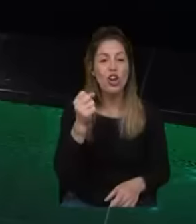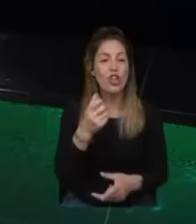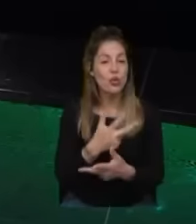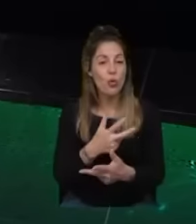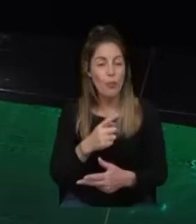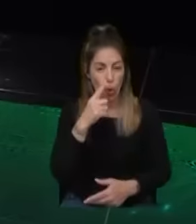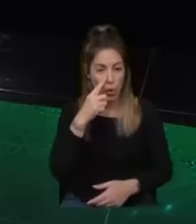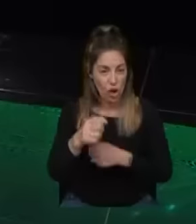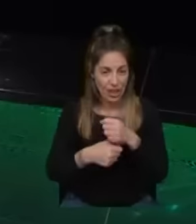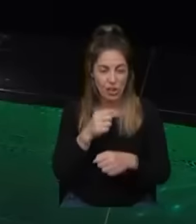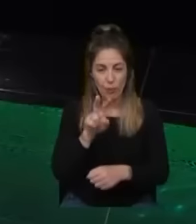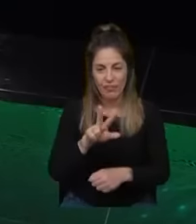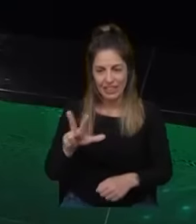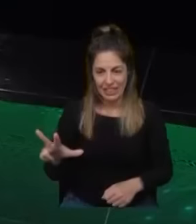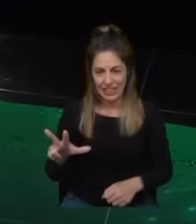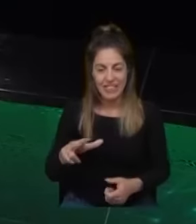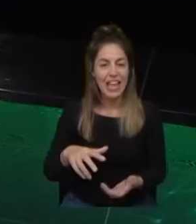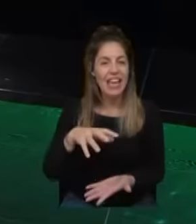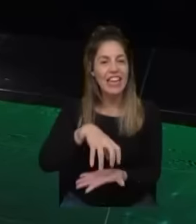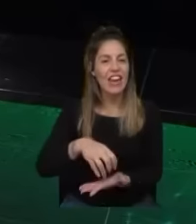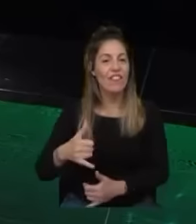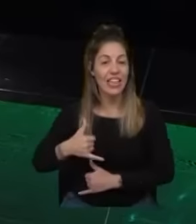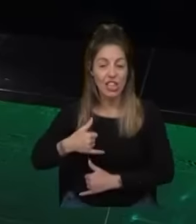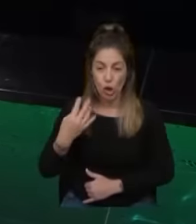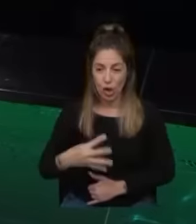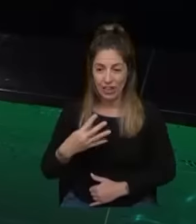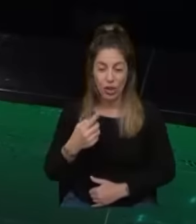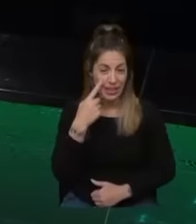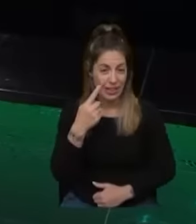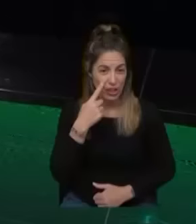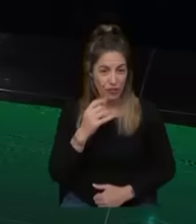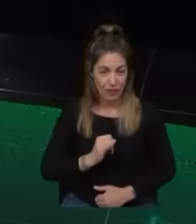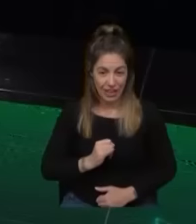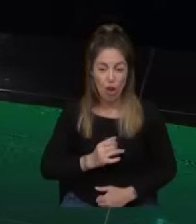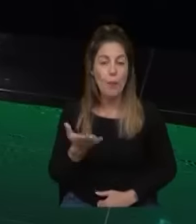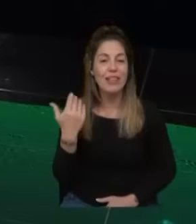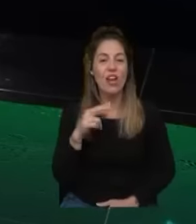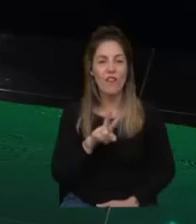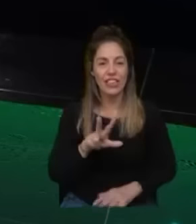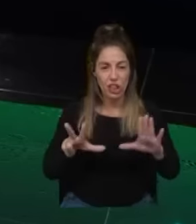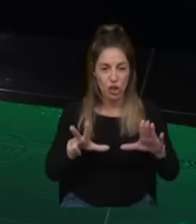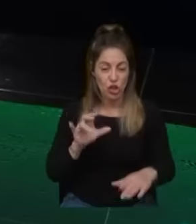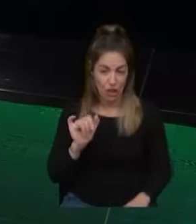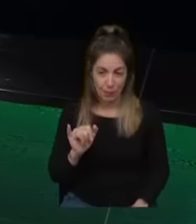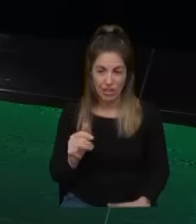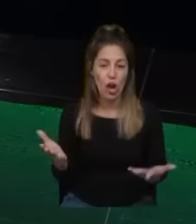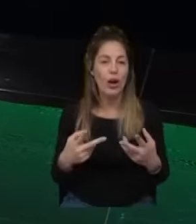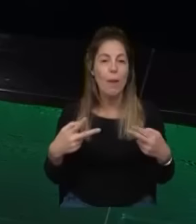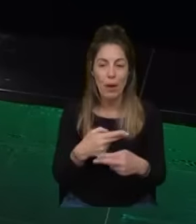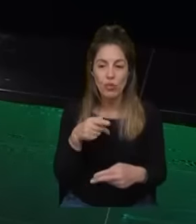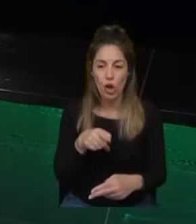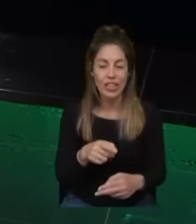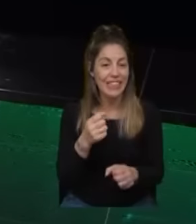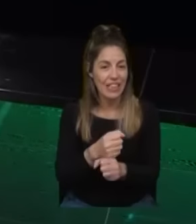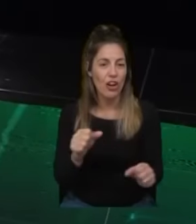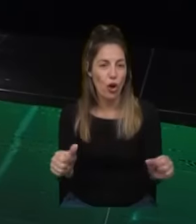en junio de 2023 en el Batallón 14 e identificados el pasado 28 de mayo. Nos vamos a ir a la pausa con este